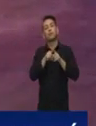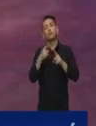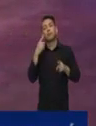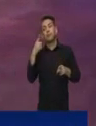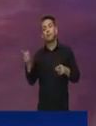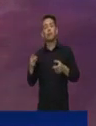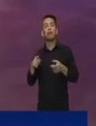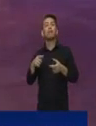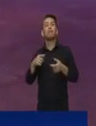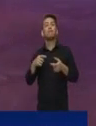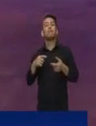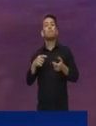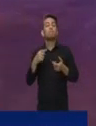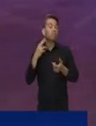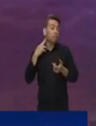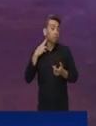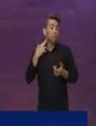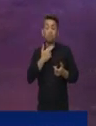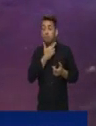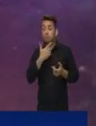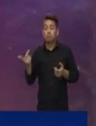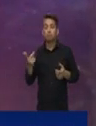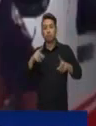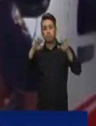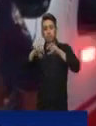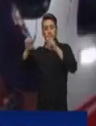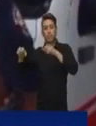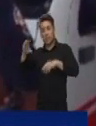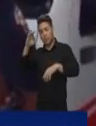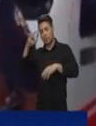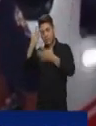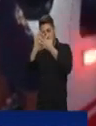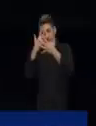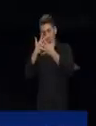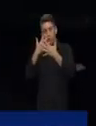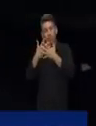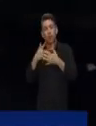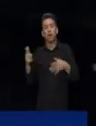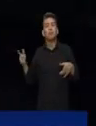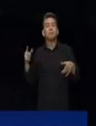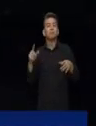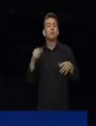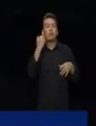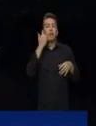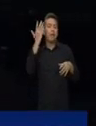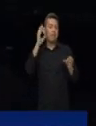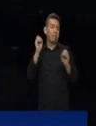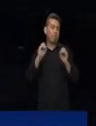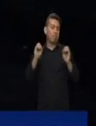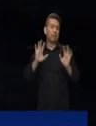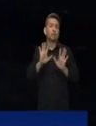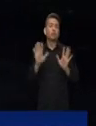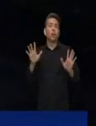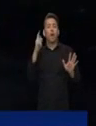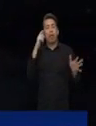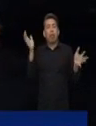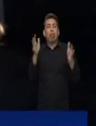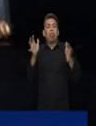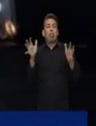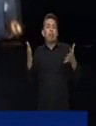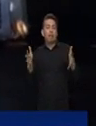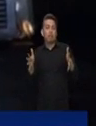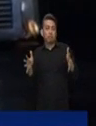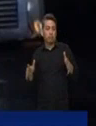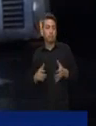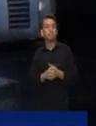privadas de libertad en el lugar, lo cual pues presentaba solo crisis nerviosa. Paramédicos del casco negro informaron que el accidente se